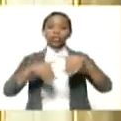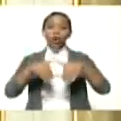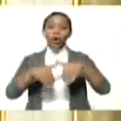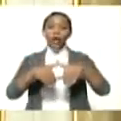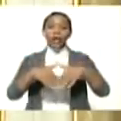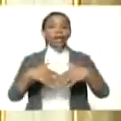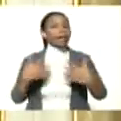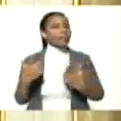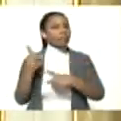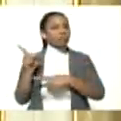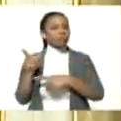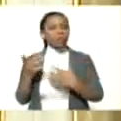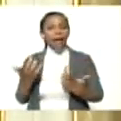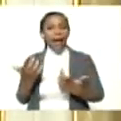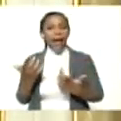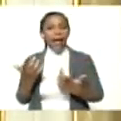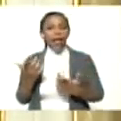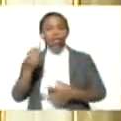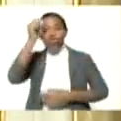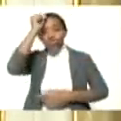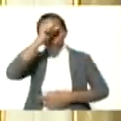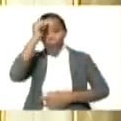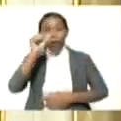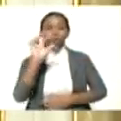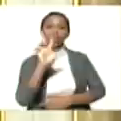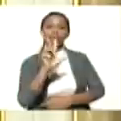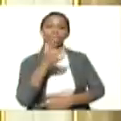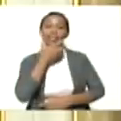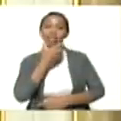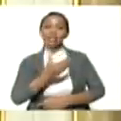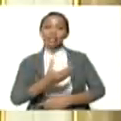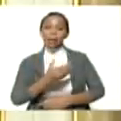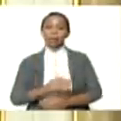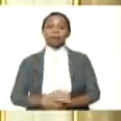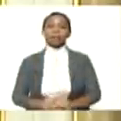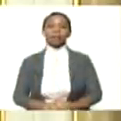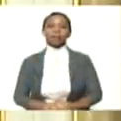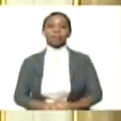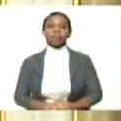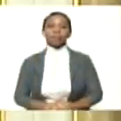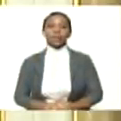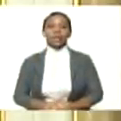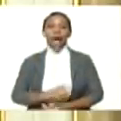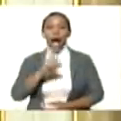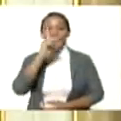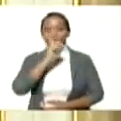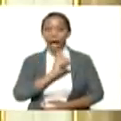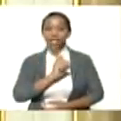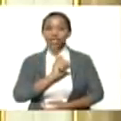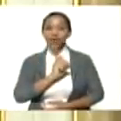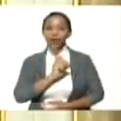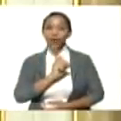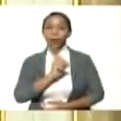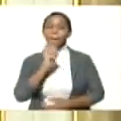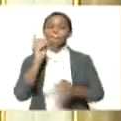era el domingo 3 de diciembre del año